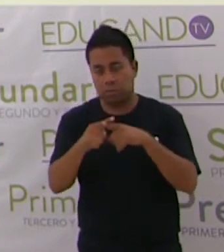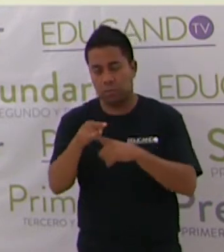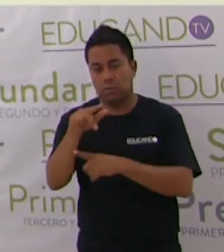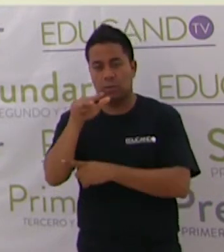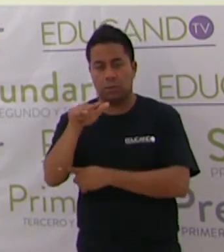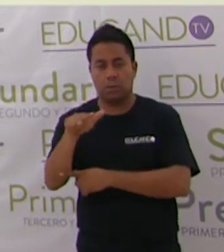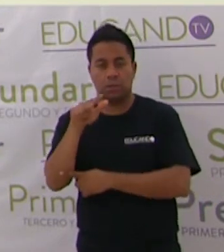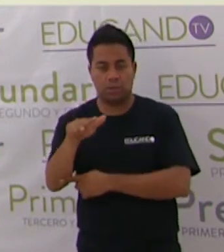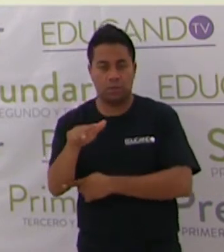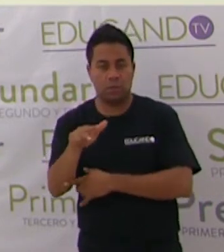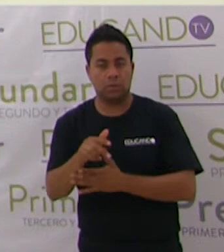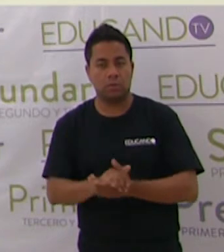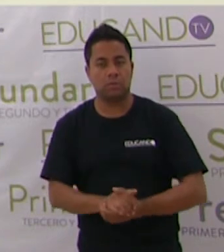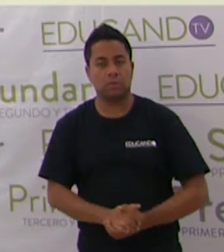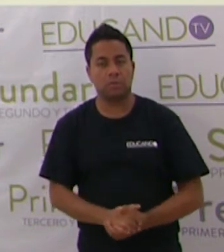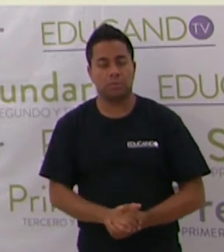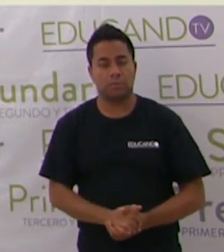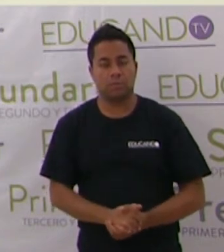18,